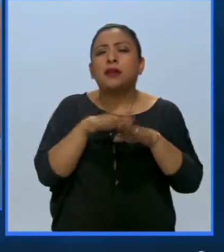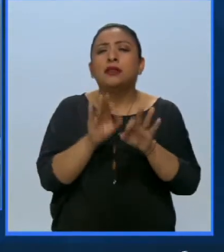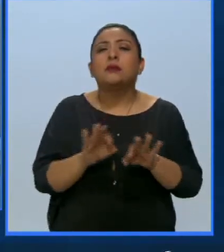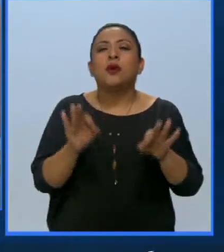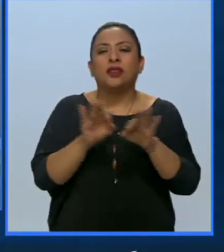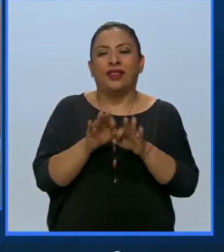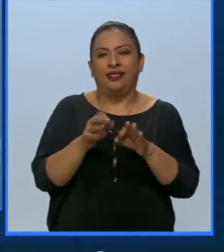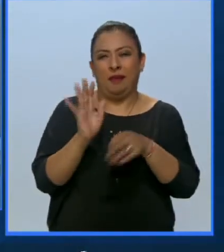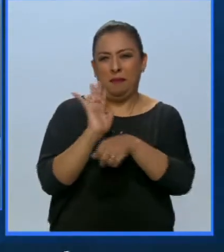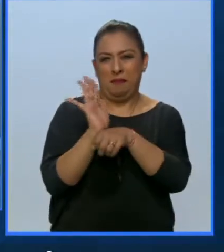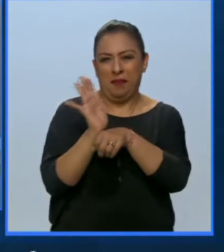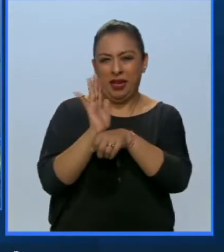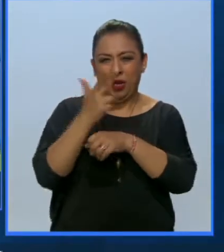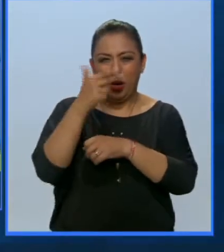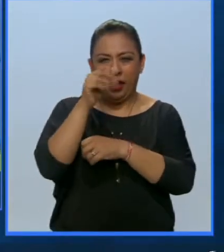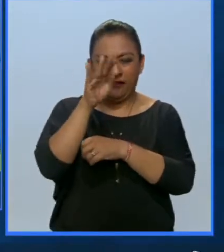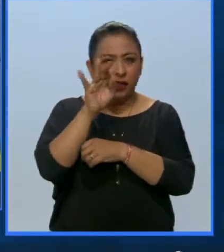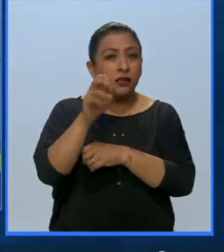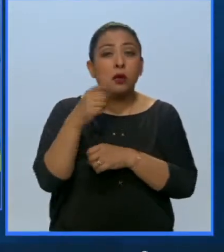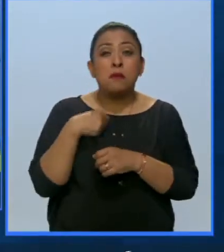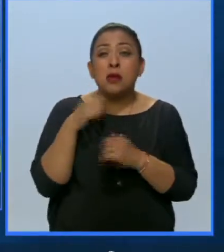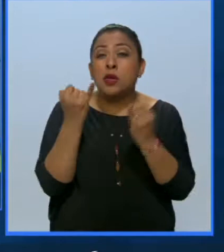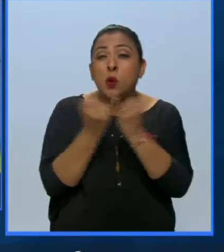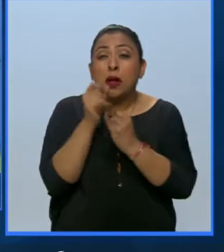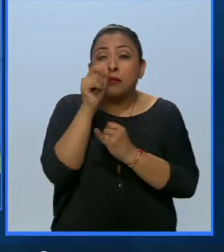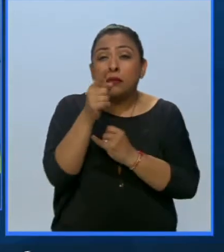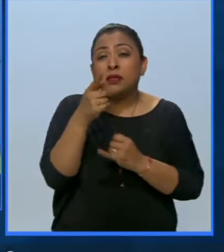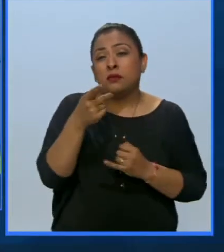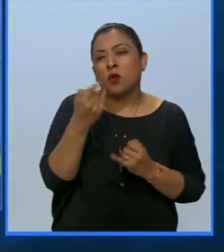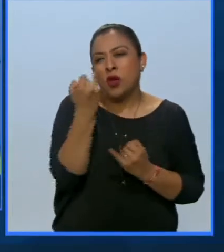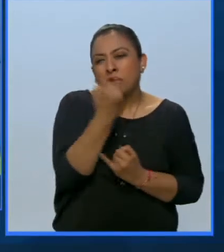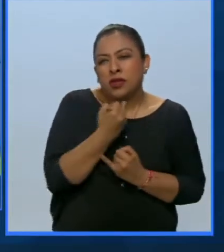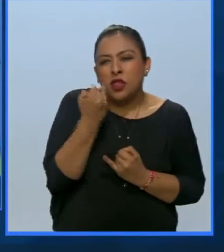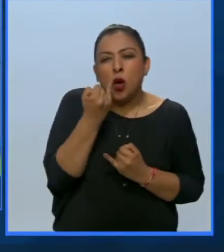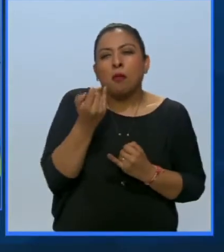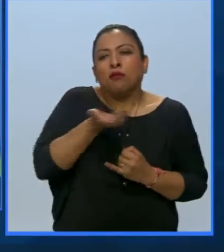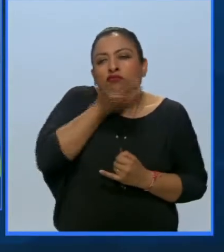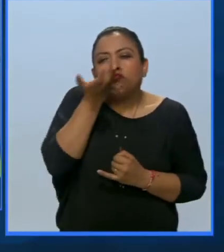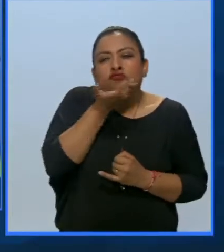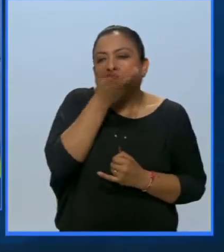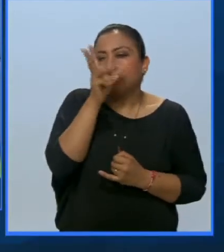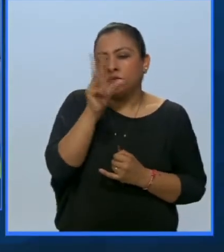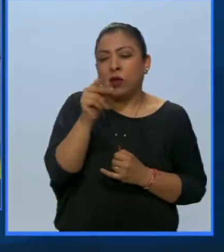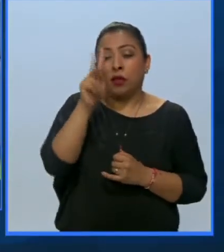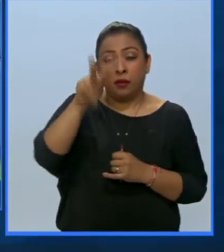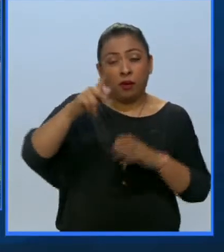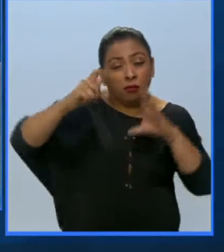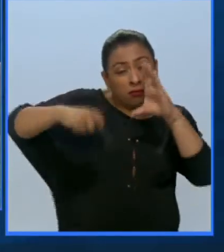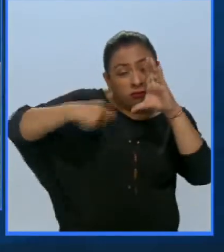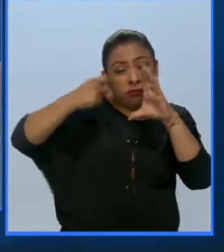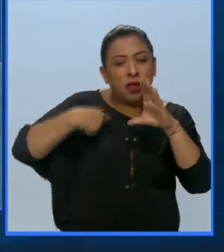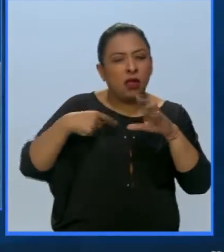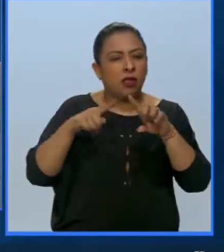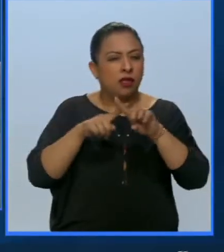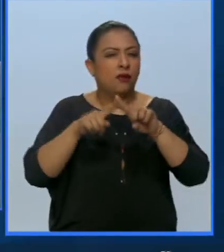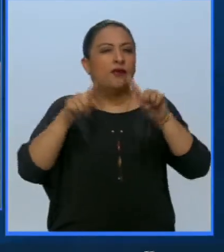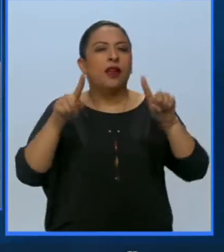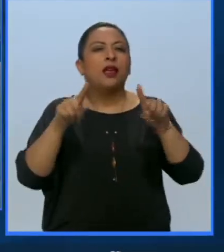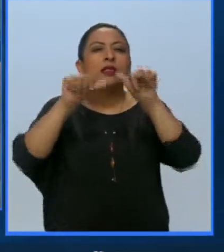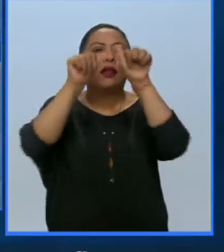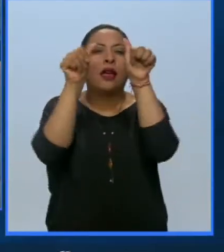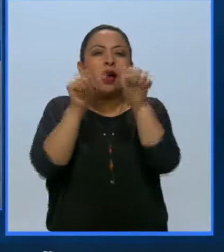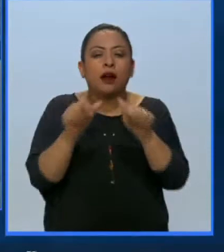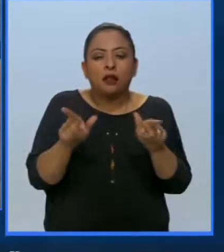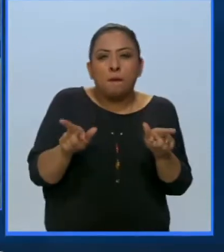de la habitación es que no utilizamos el mismo lenguaje convencional, como bien lo había dicho. Hay que resaltar que el trabajo del cortometraje es muy distinto, es el arte de